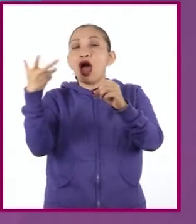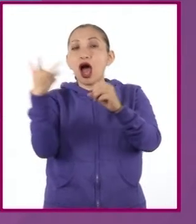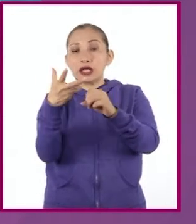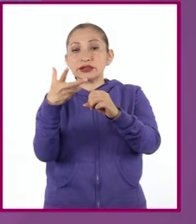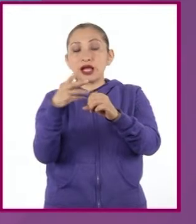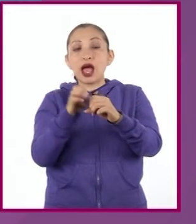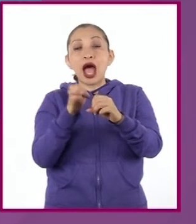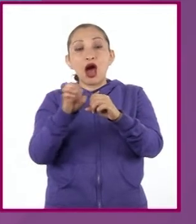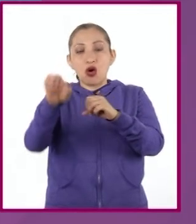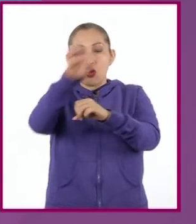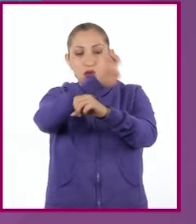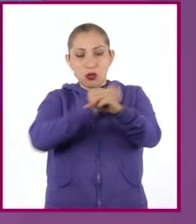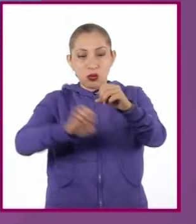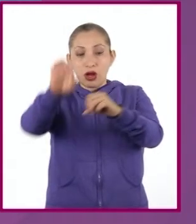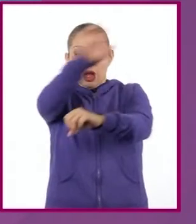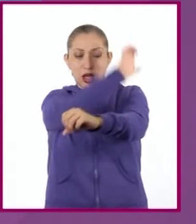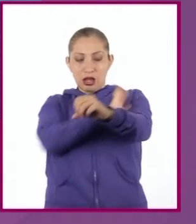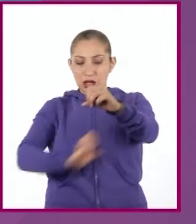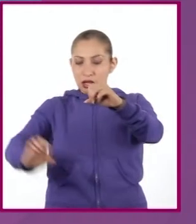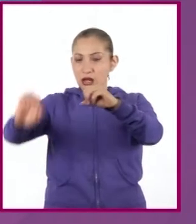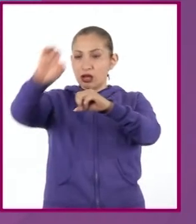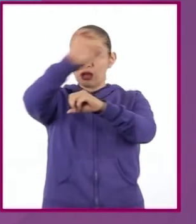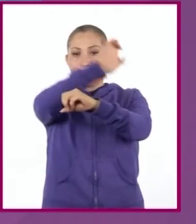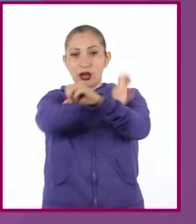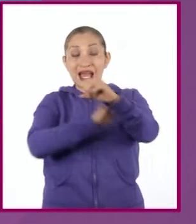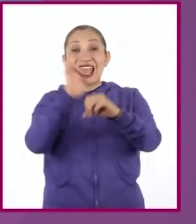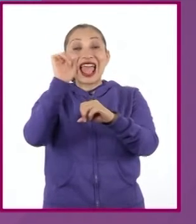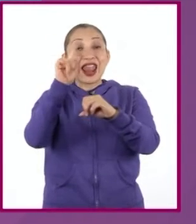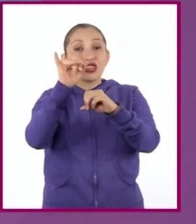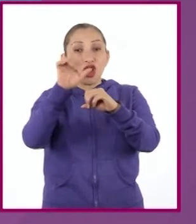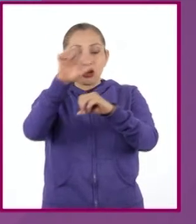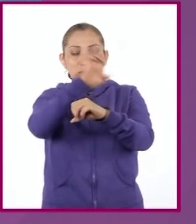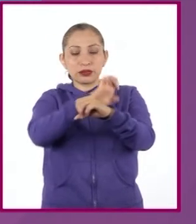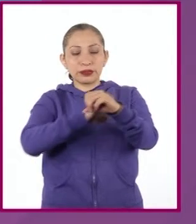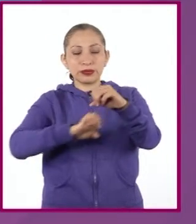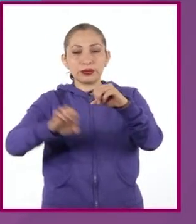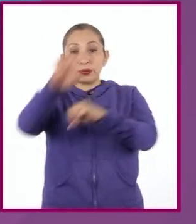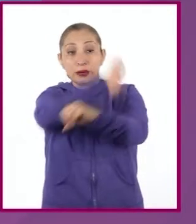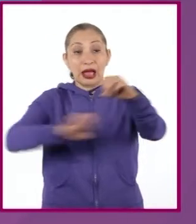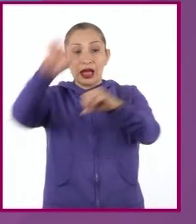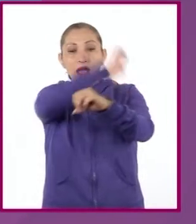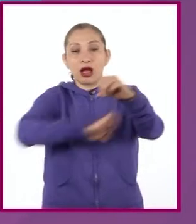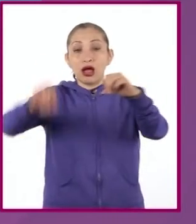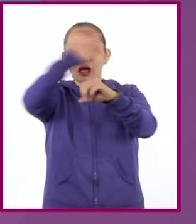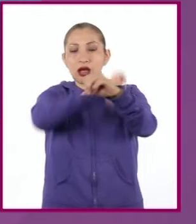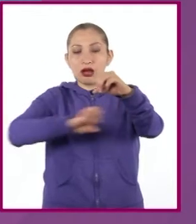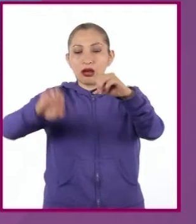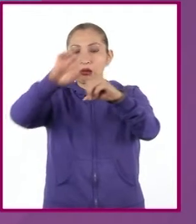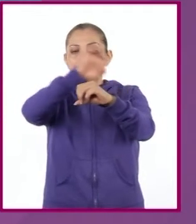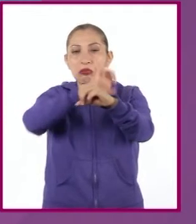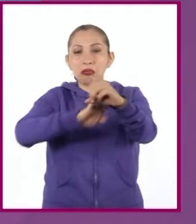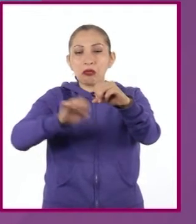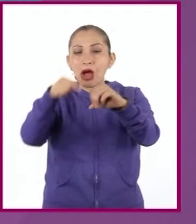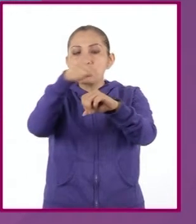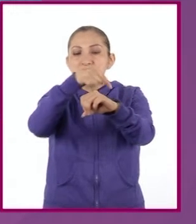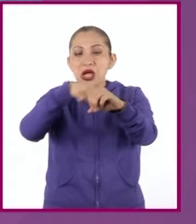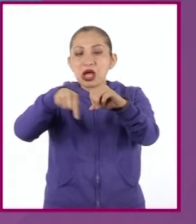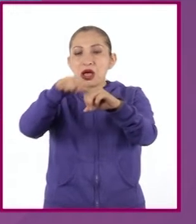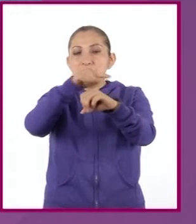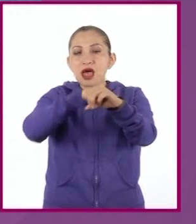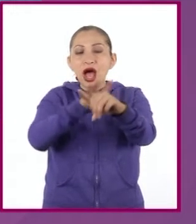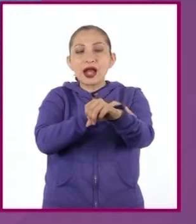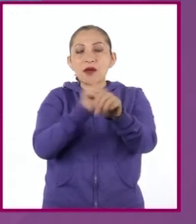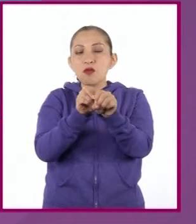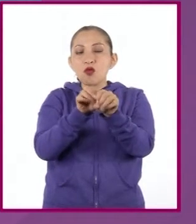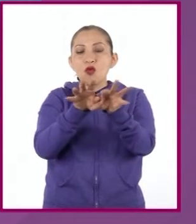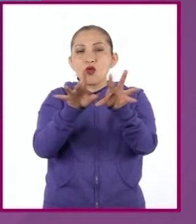a pasar a órbitas superiores. Y cuando el electrón salía del estado de excitación, regresaba a órbitas inferiores y desprendía